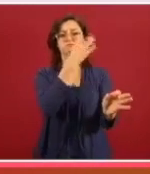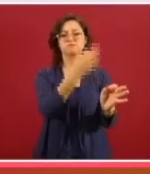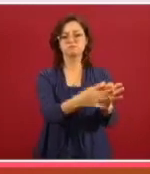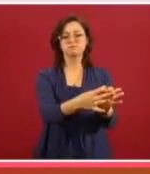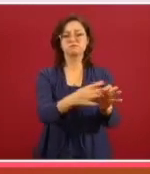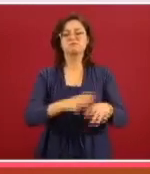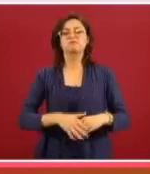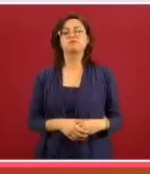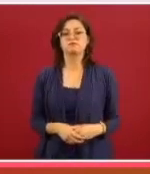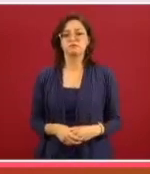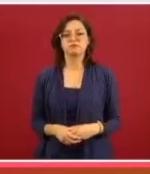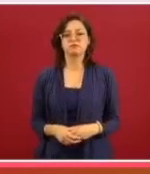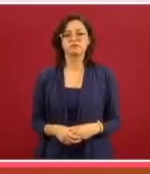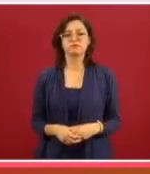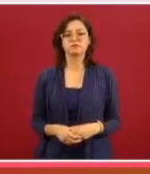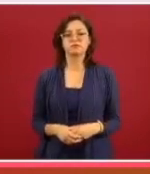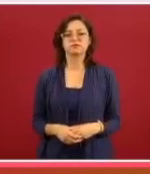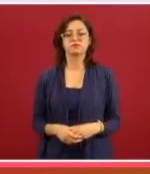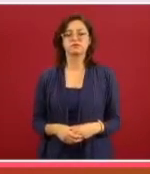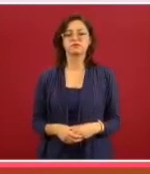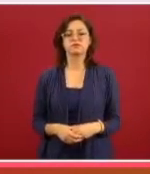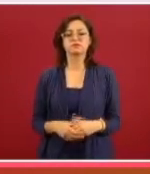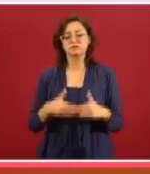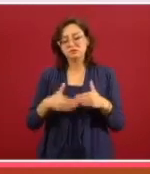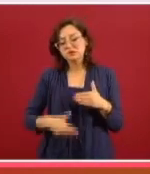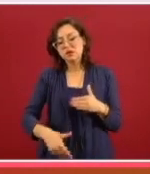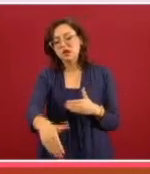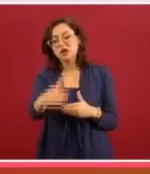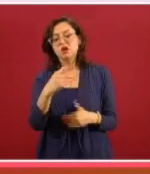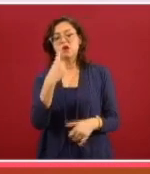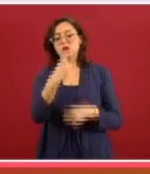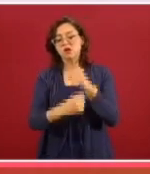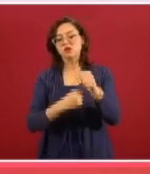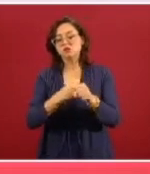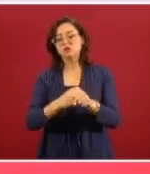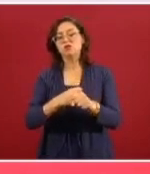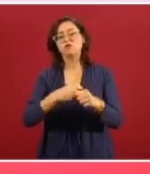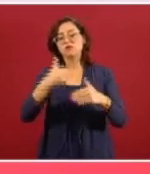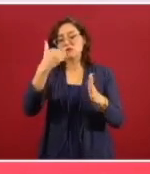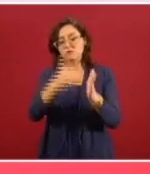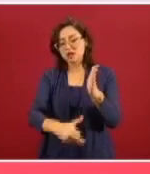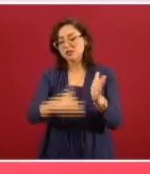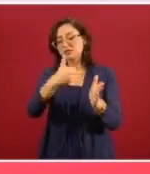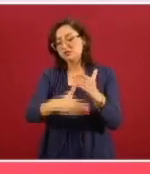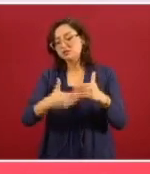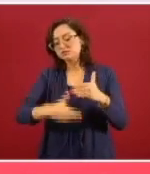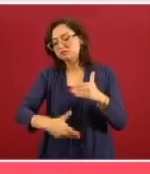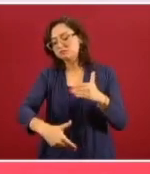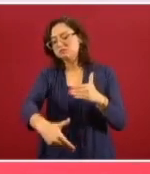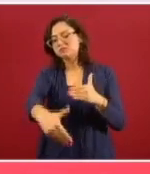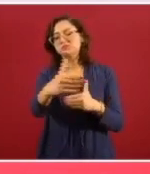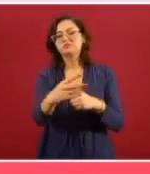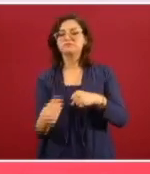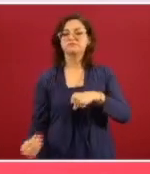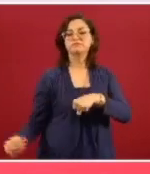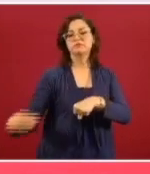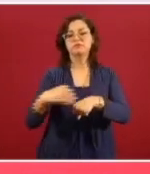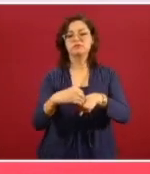y en lo que falta del año se agregarán